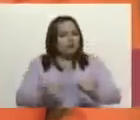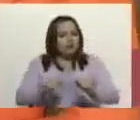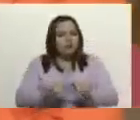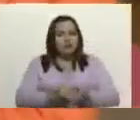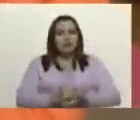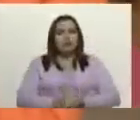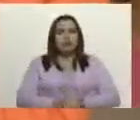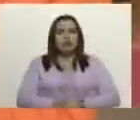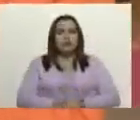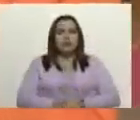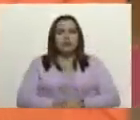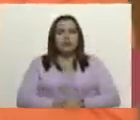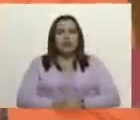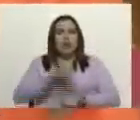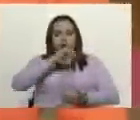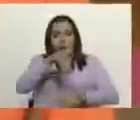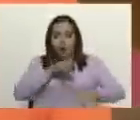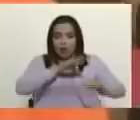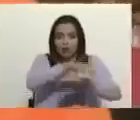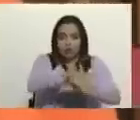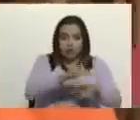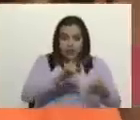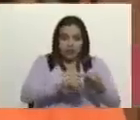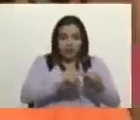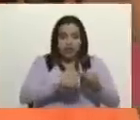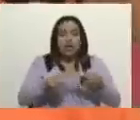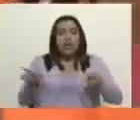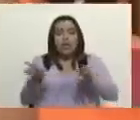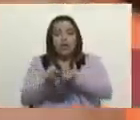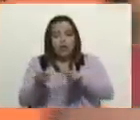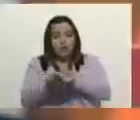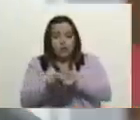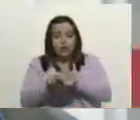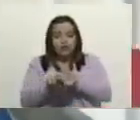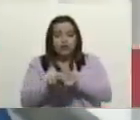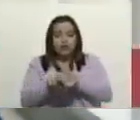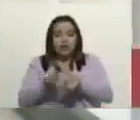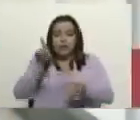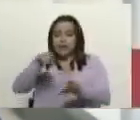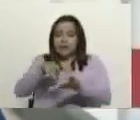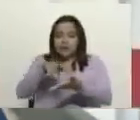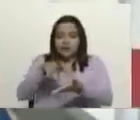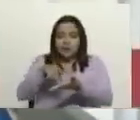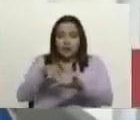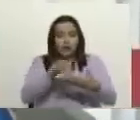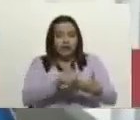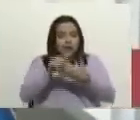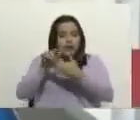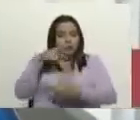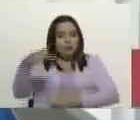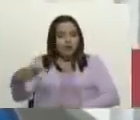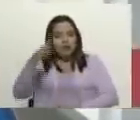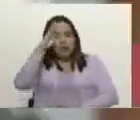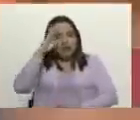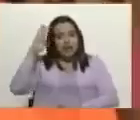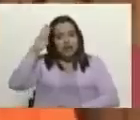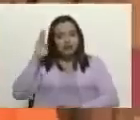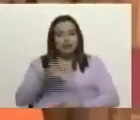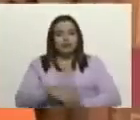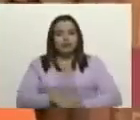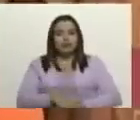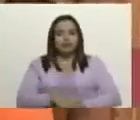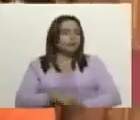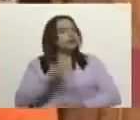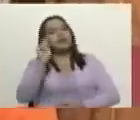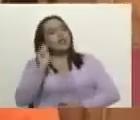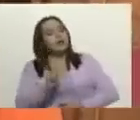el de Jorge Rodríguez, así como en el orden de la conducción política, el de Diosdado Cabello.